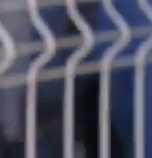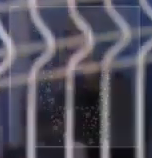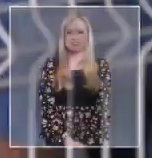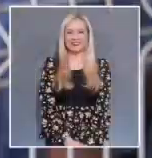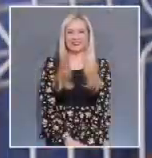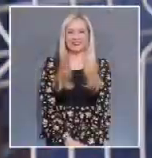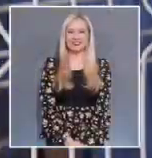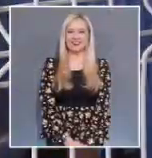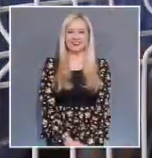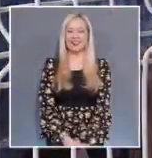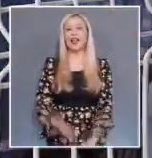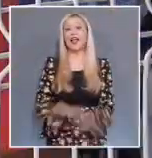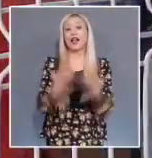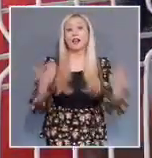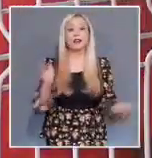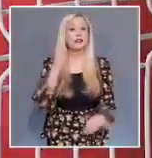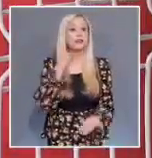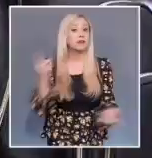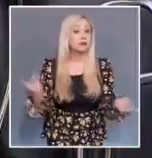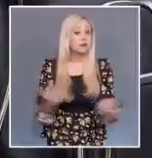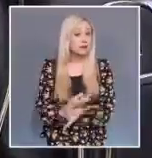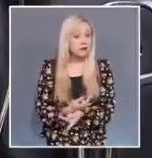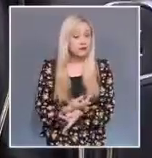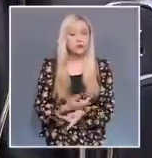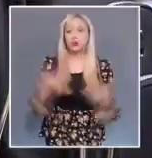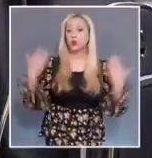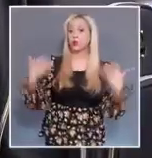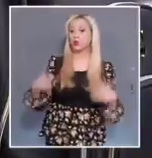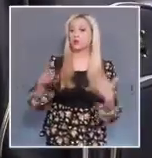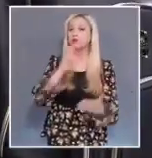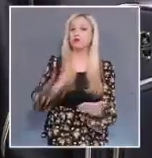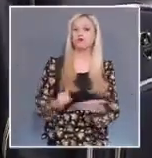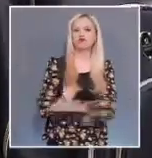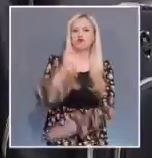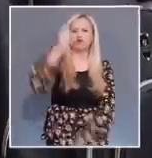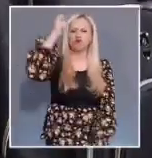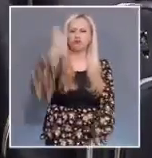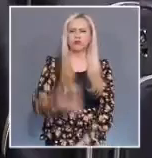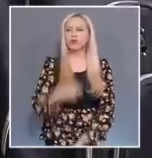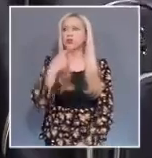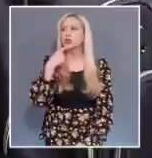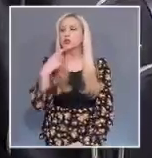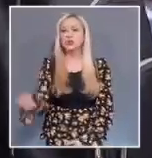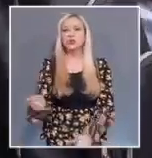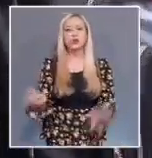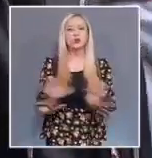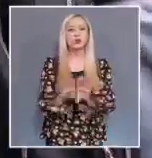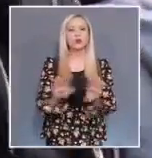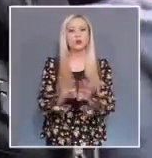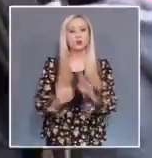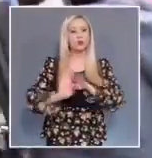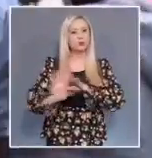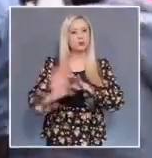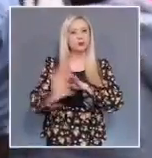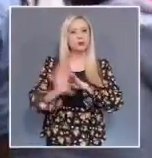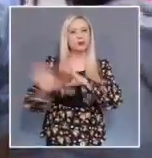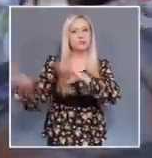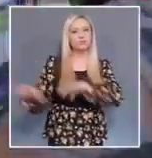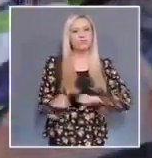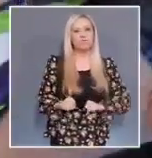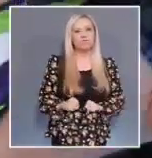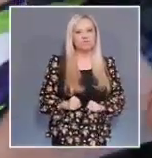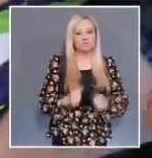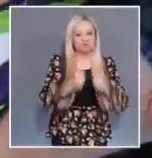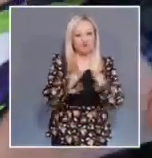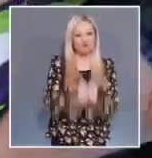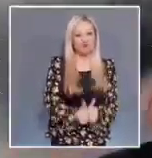Al regresar, reconocen sentencia de la Corte que establece que la retención de migrantes no debe durar más de 36